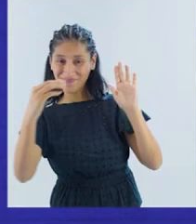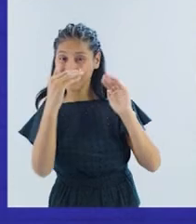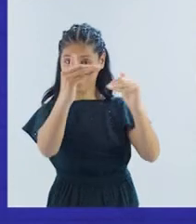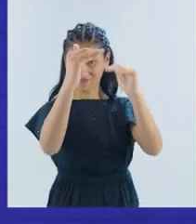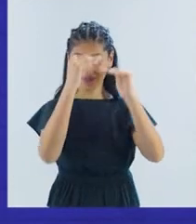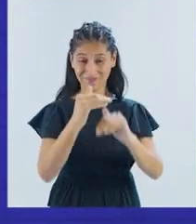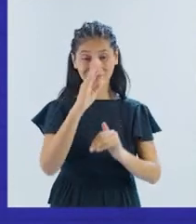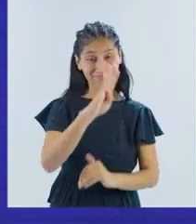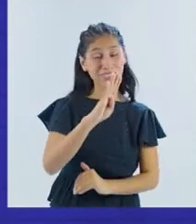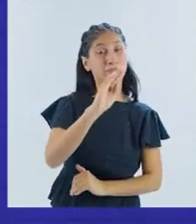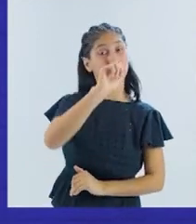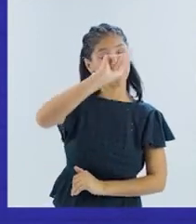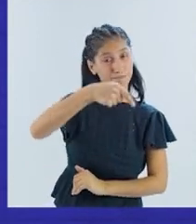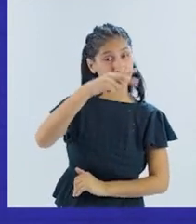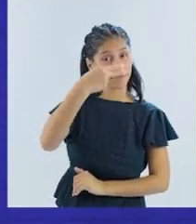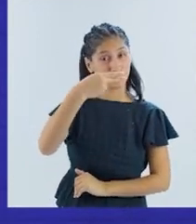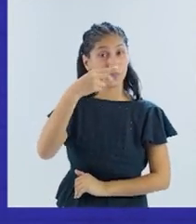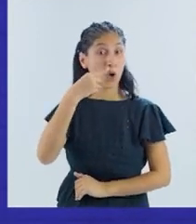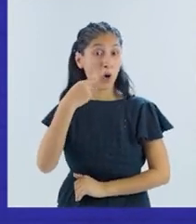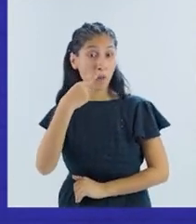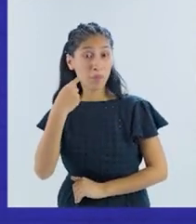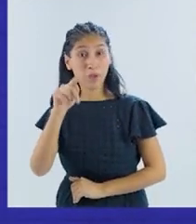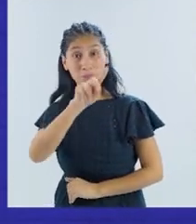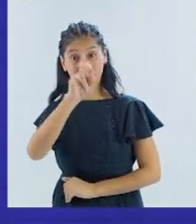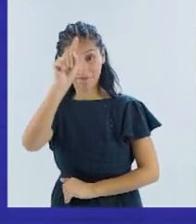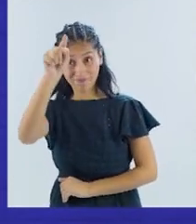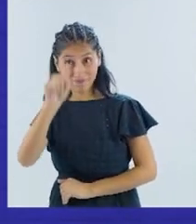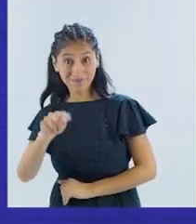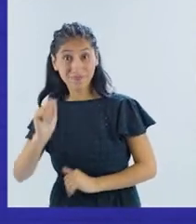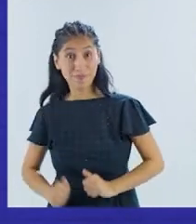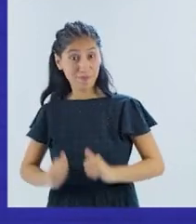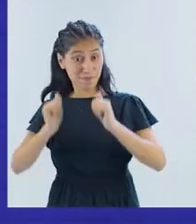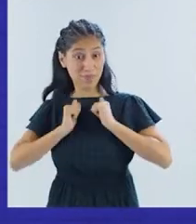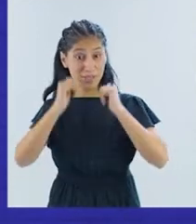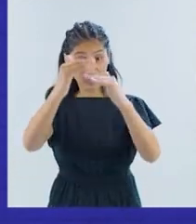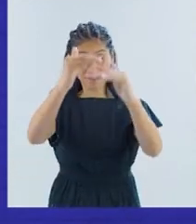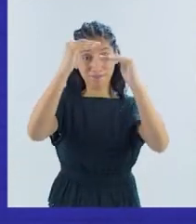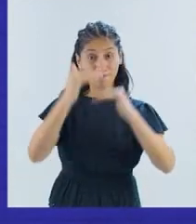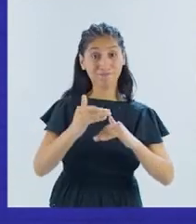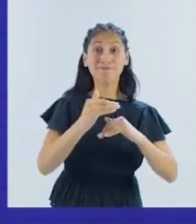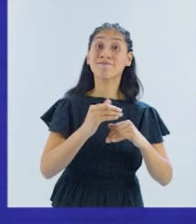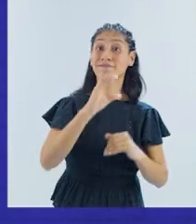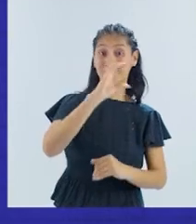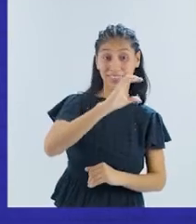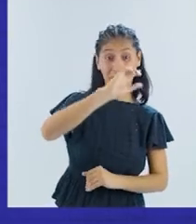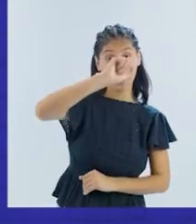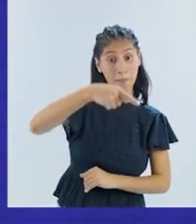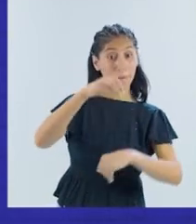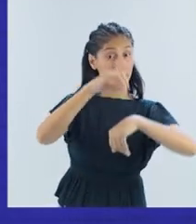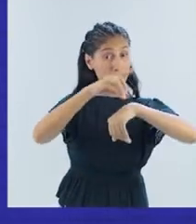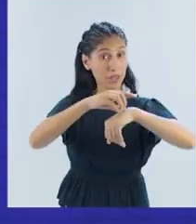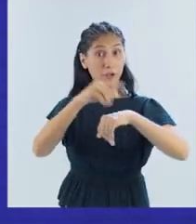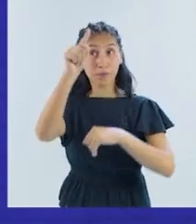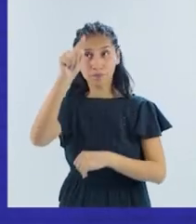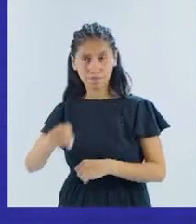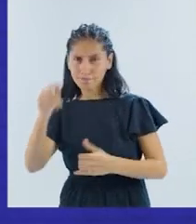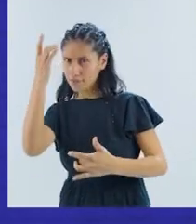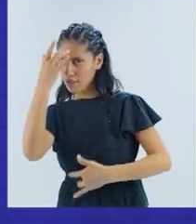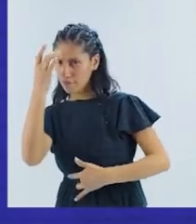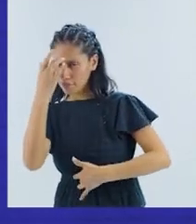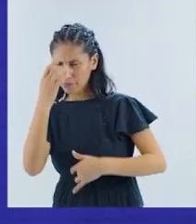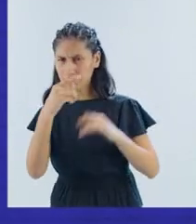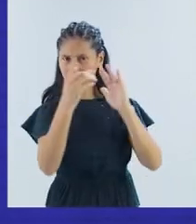vida. C. Médico, enfermedad. D. Sueños,